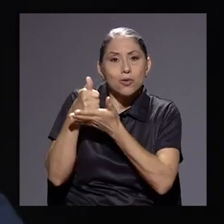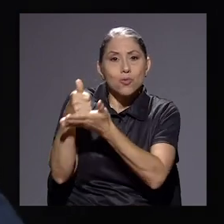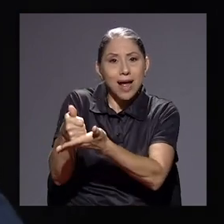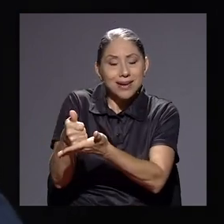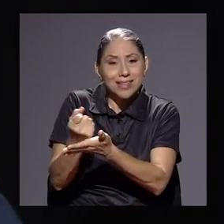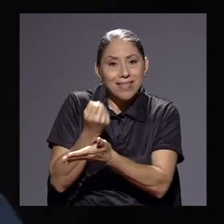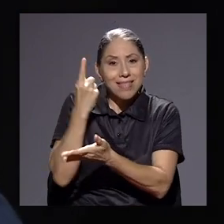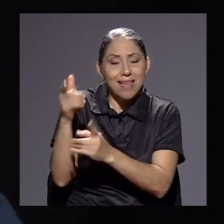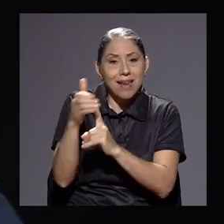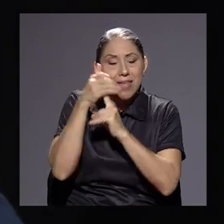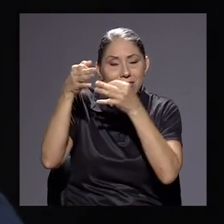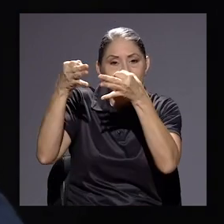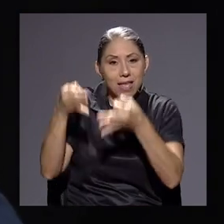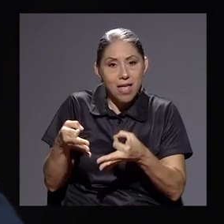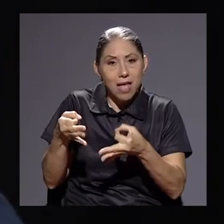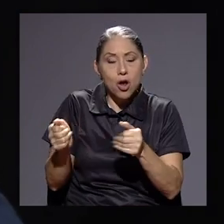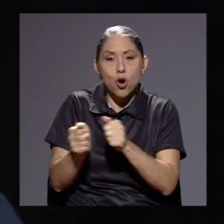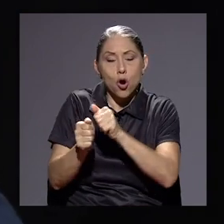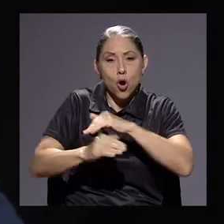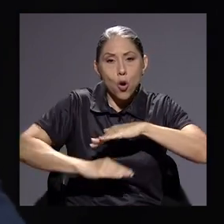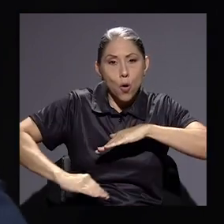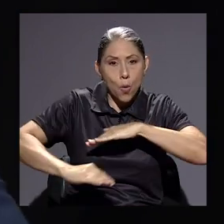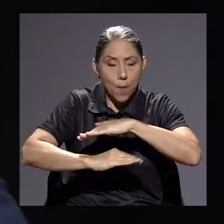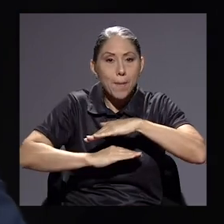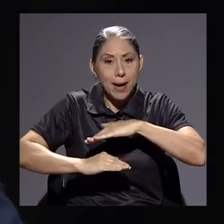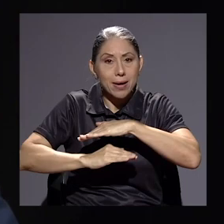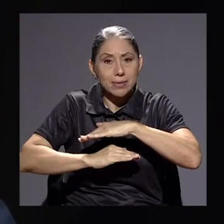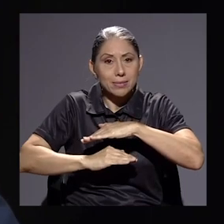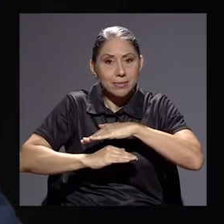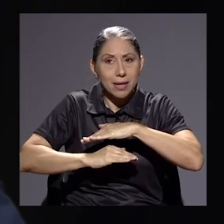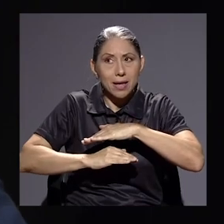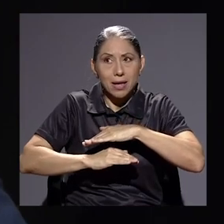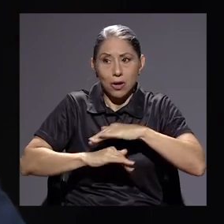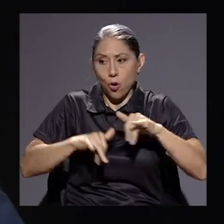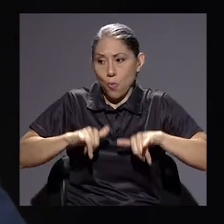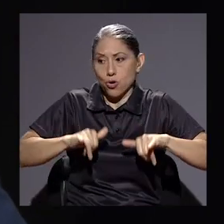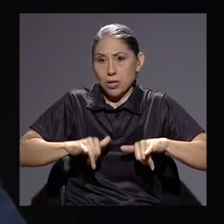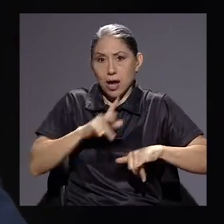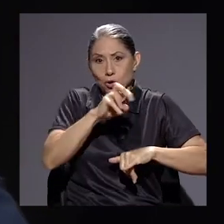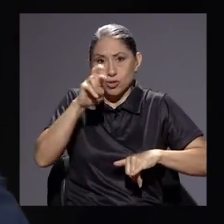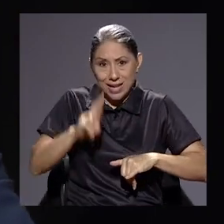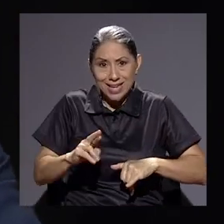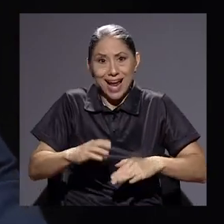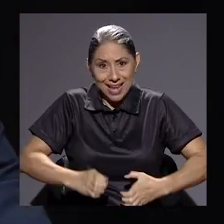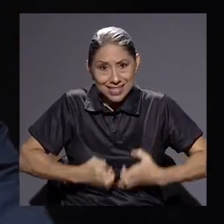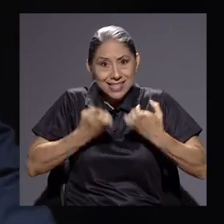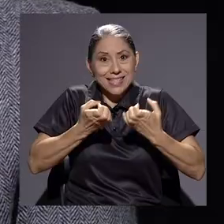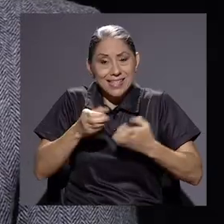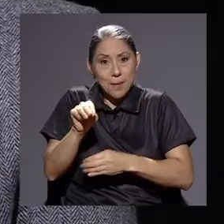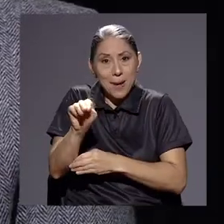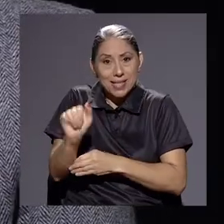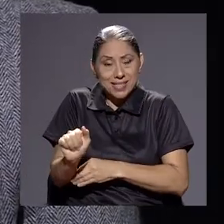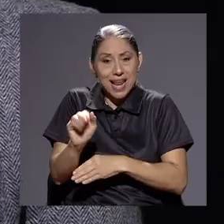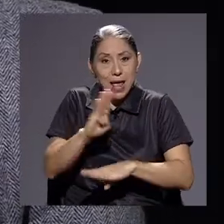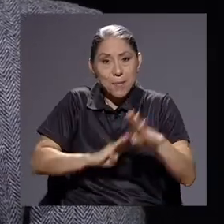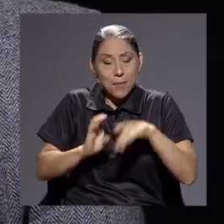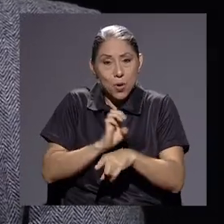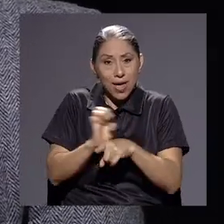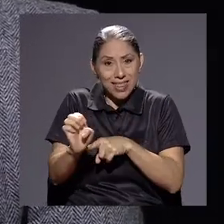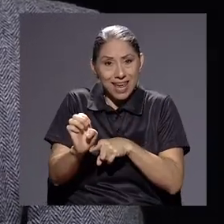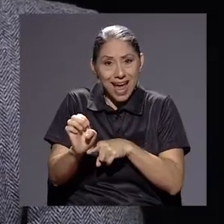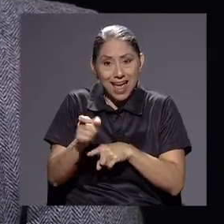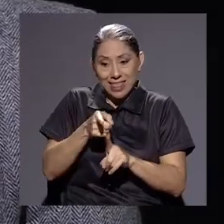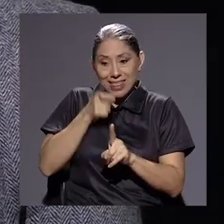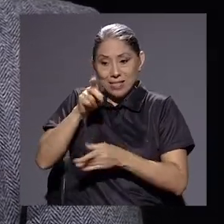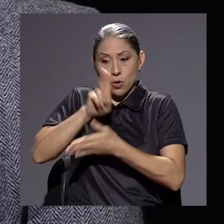que tienen que tomar en base, pues en este caso, como existe en Costa Rica afortunadamente una maestría en bioética que puede dar apoyo desde